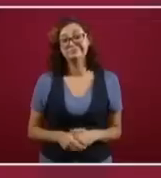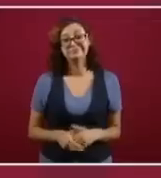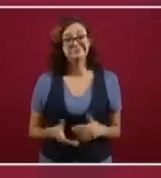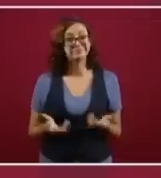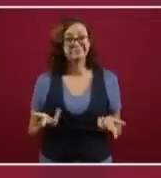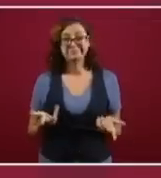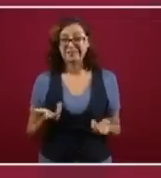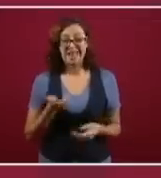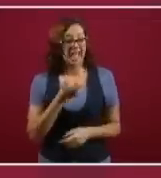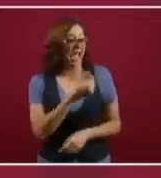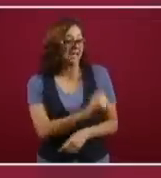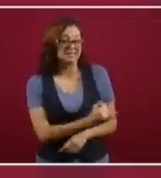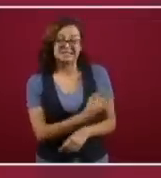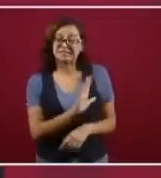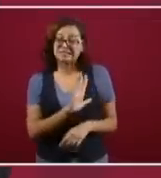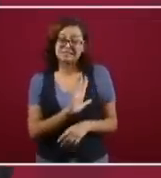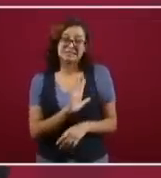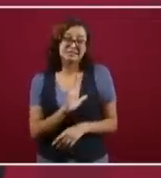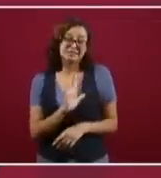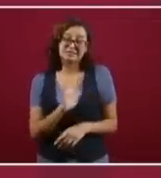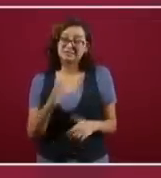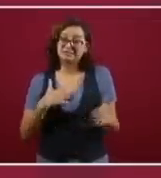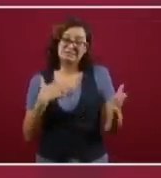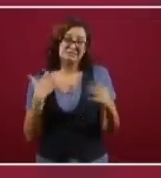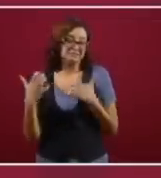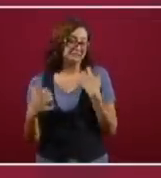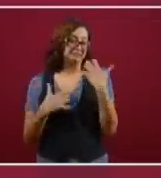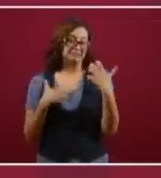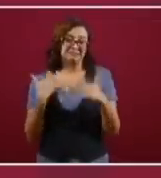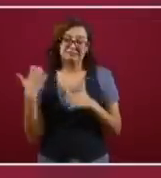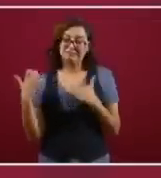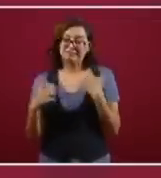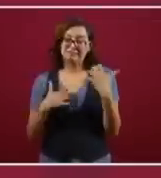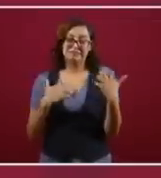están muy desesperados los conservadores,